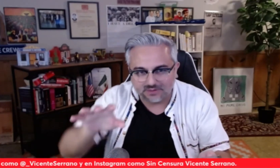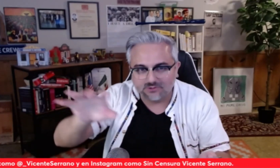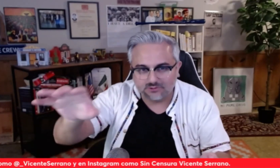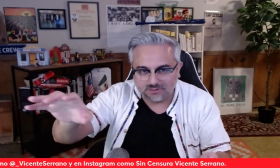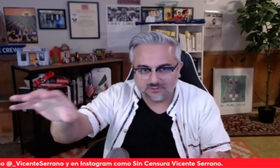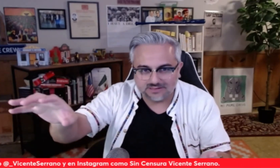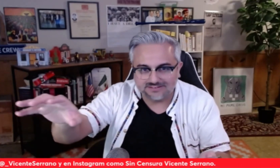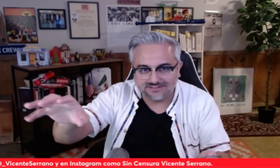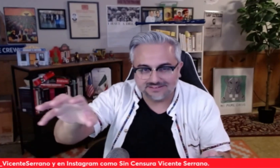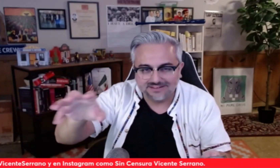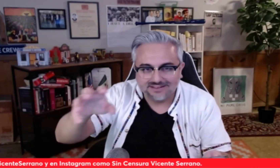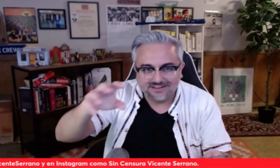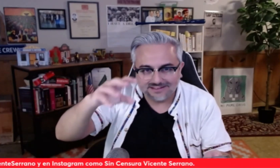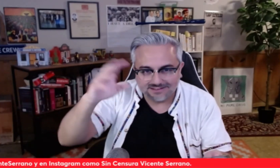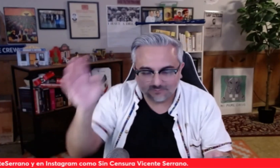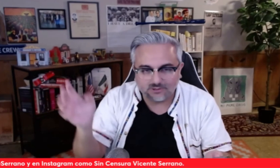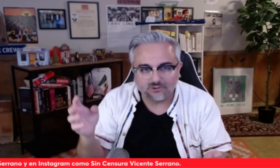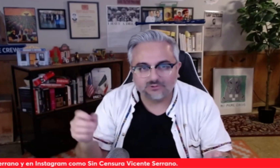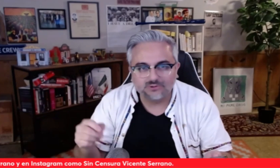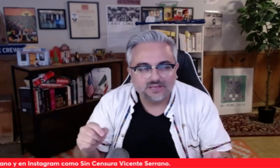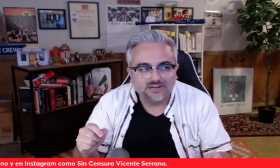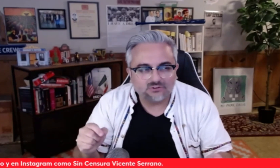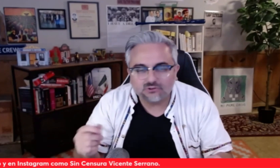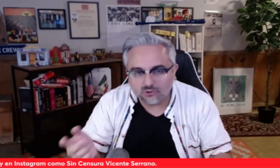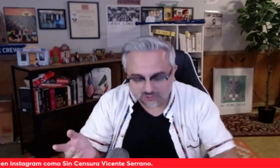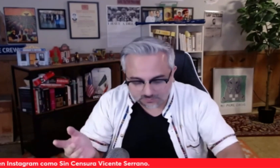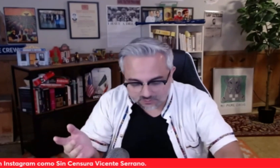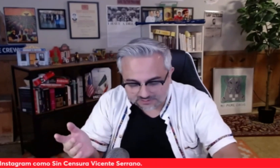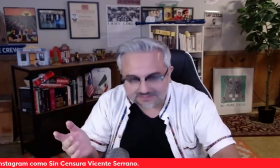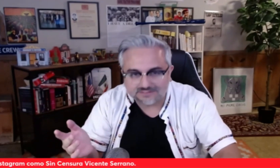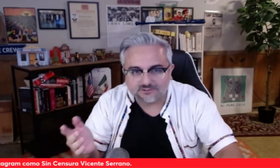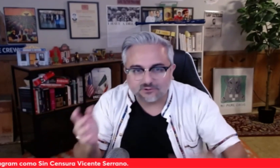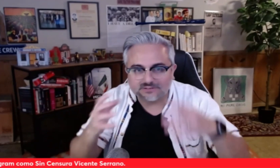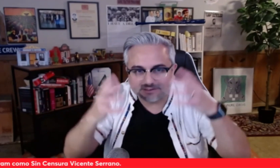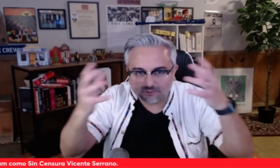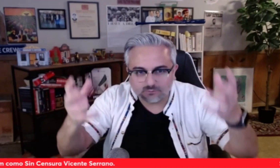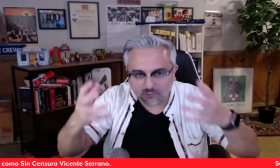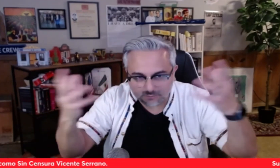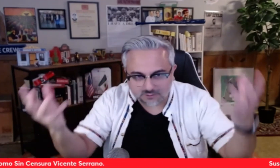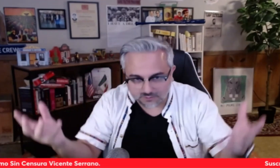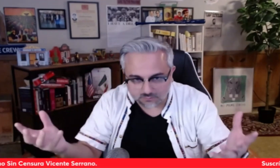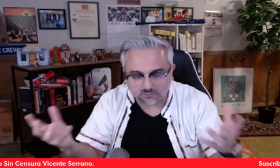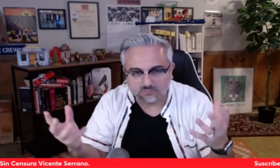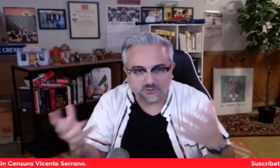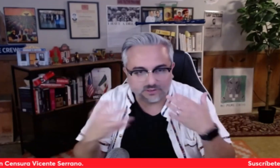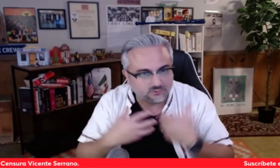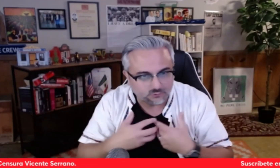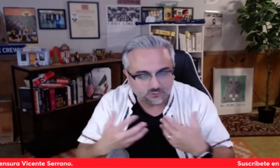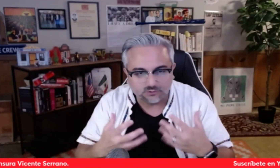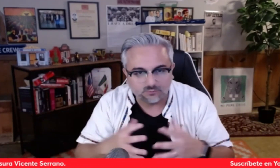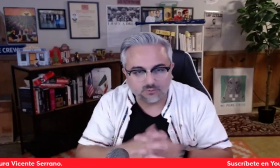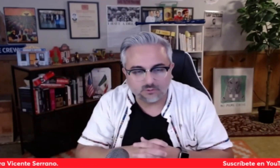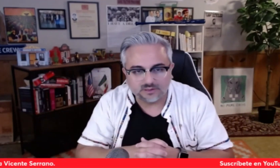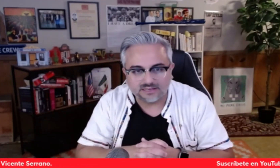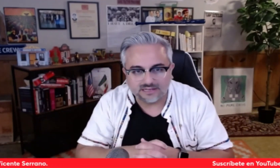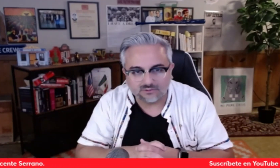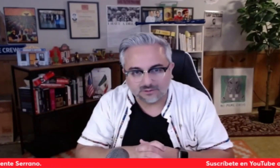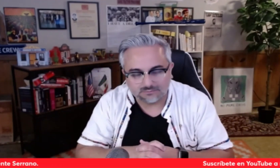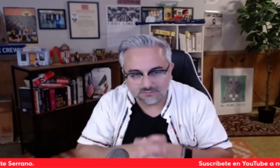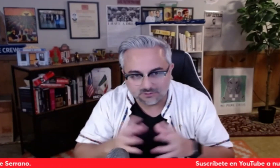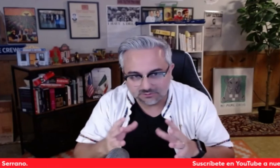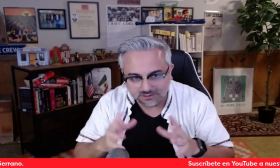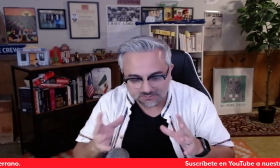quieren poner los españoles, no son todos los españoles, insisto, ¿no? Este no es un problema con el pueblo español que ha sufrido con el pueblo